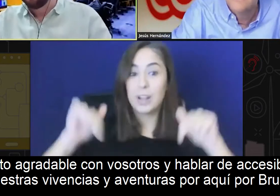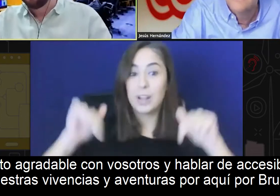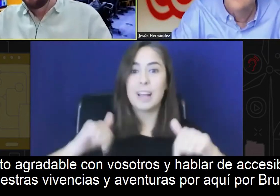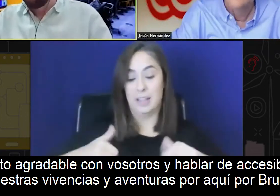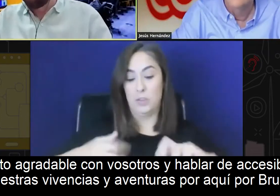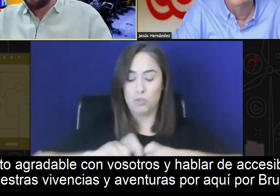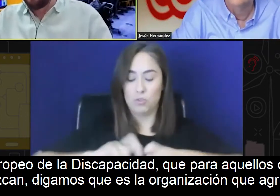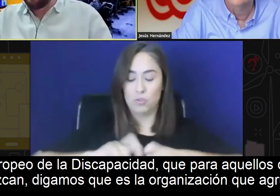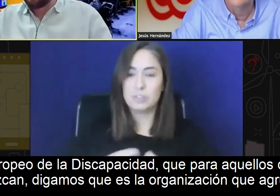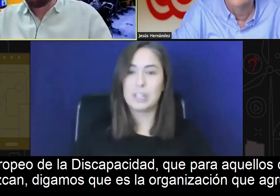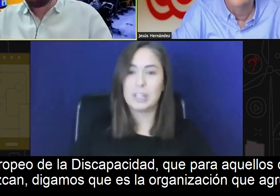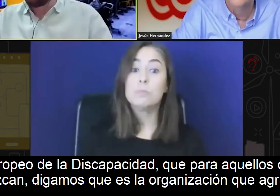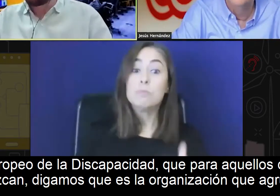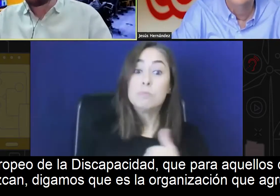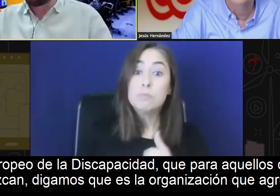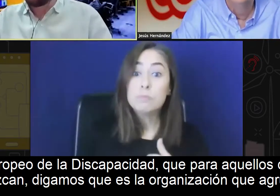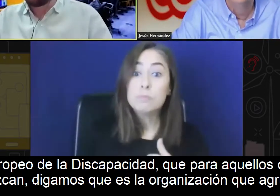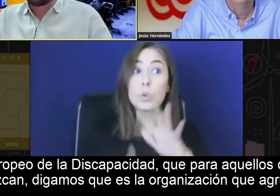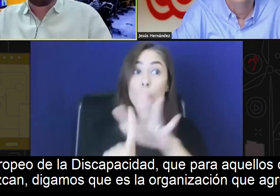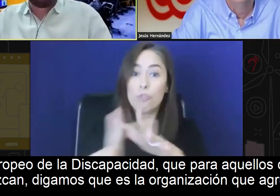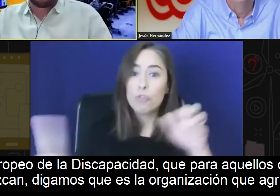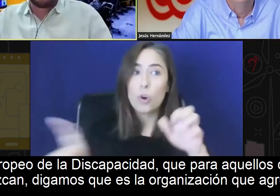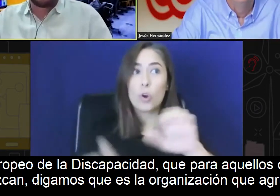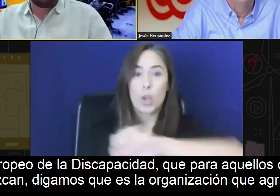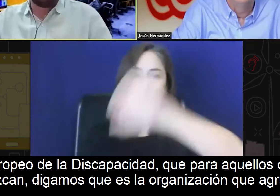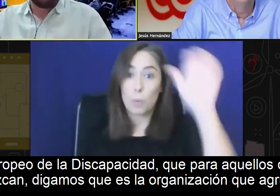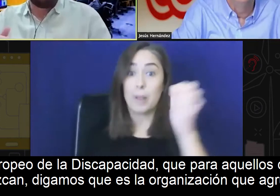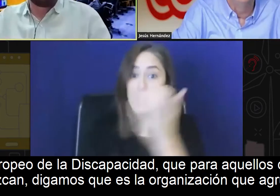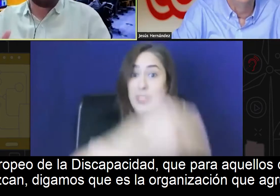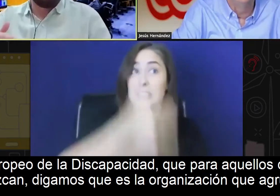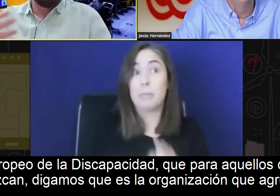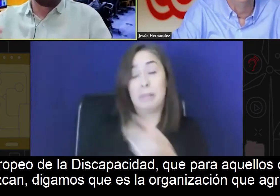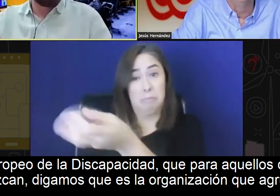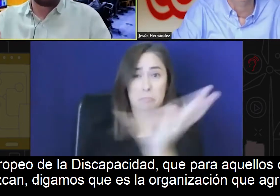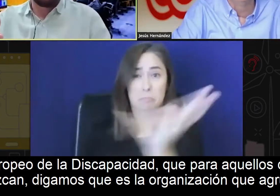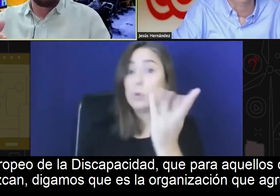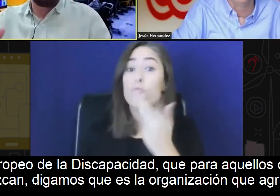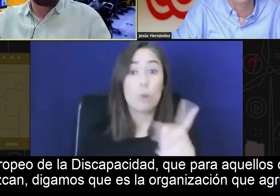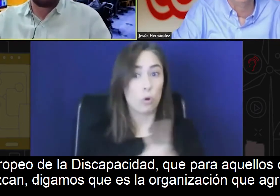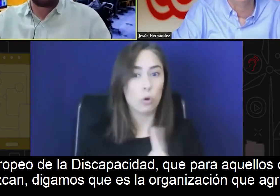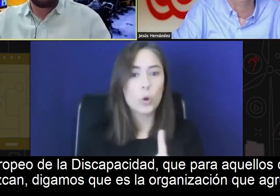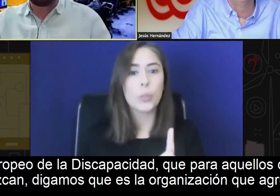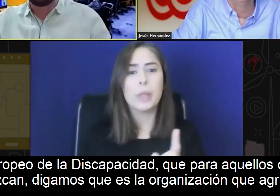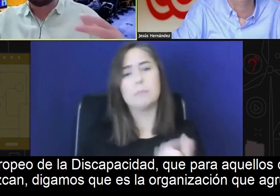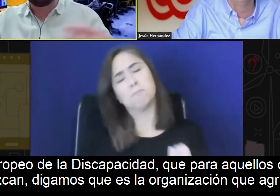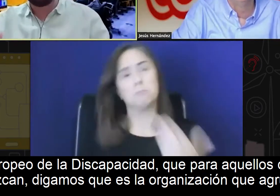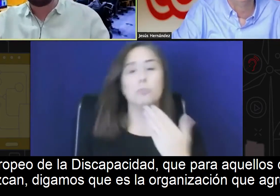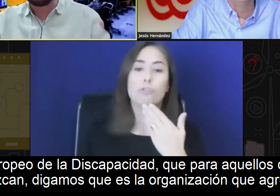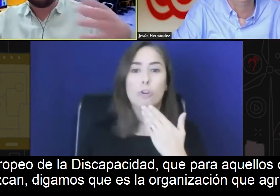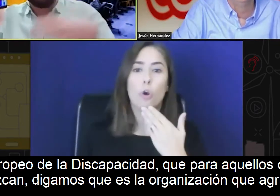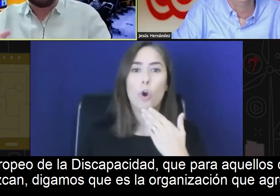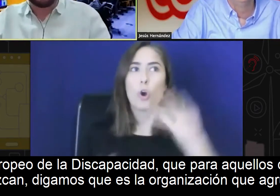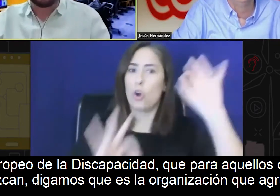Bruselas. Yo al Foro Europeo de la Discapacidad, que bueno, para aquellos que no lo conozcan, digamos que es la organización